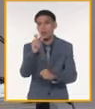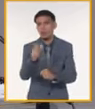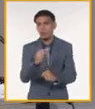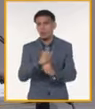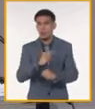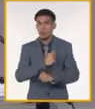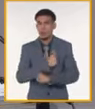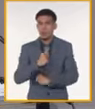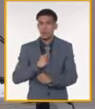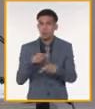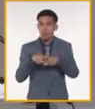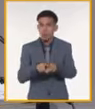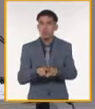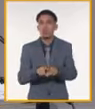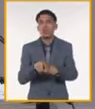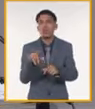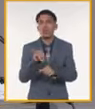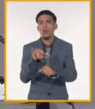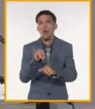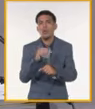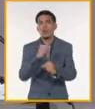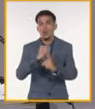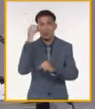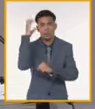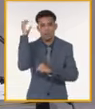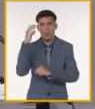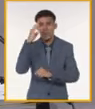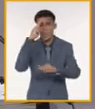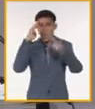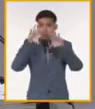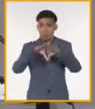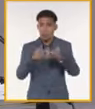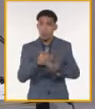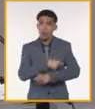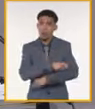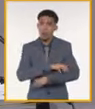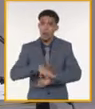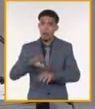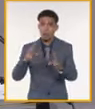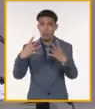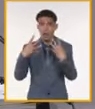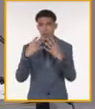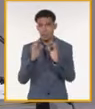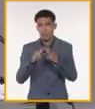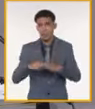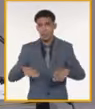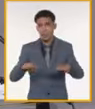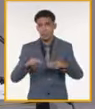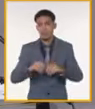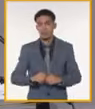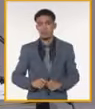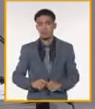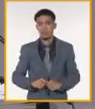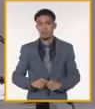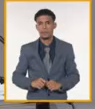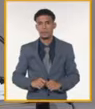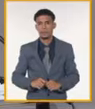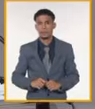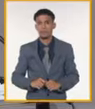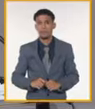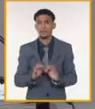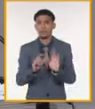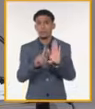entidades estatales y enviamos a la vez Un saludo para todas la de la audiencia que nos acompaña eh en el espacio a través de un